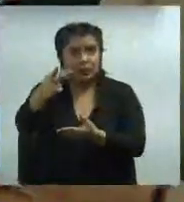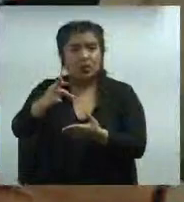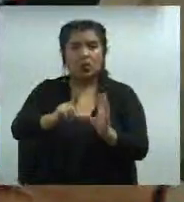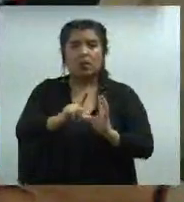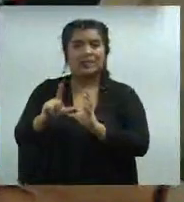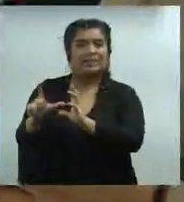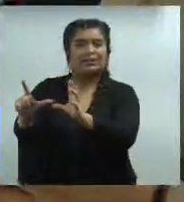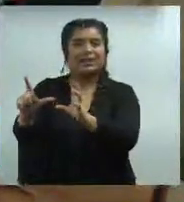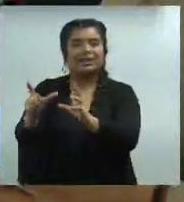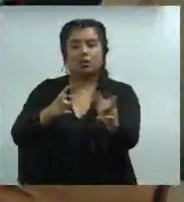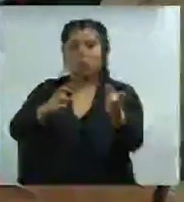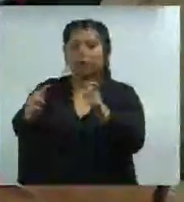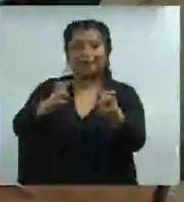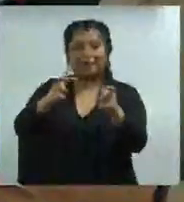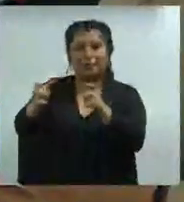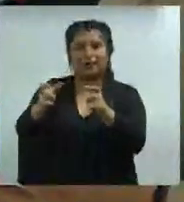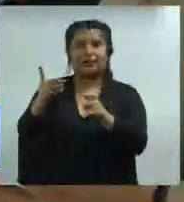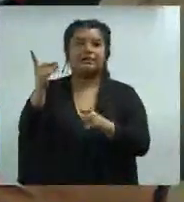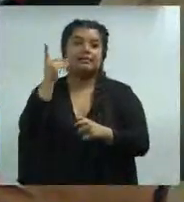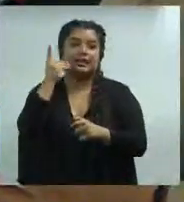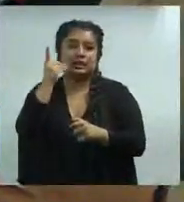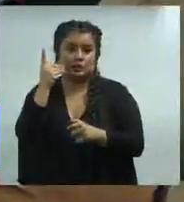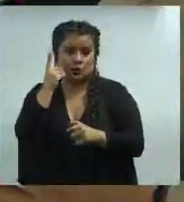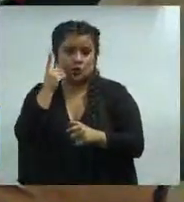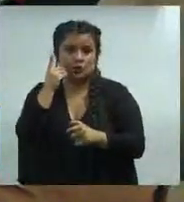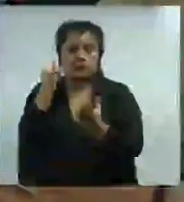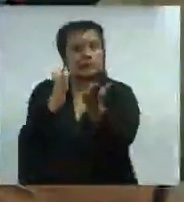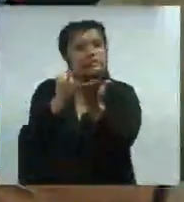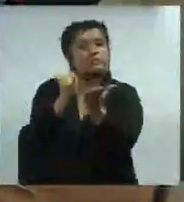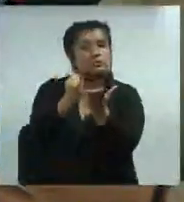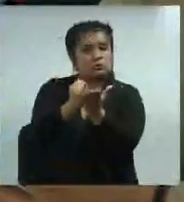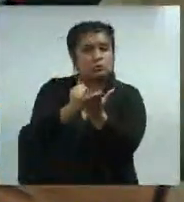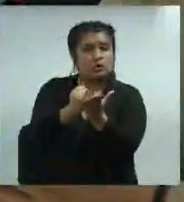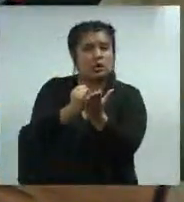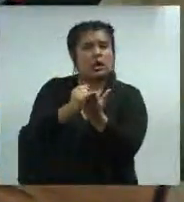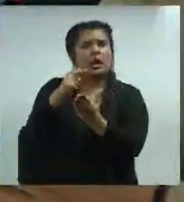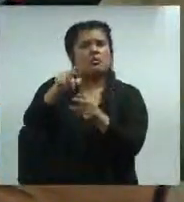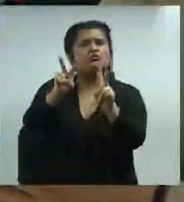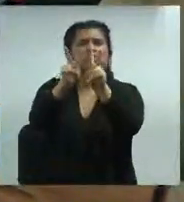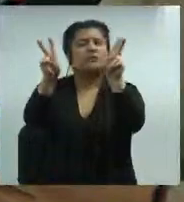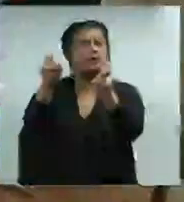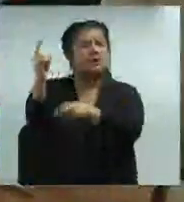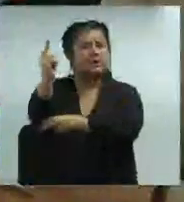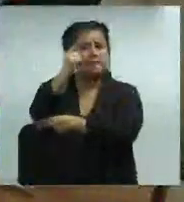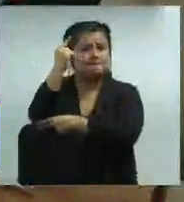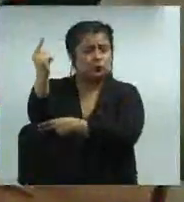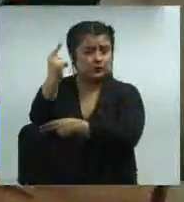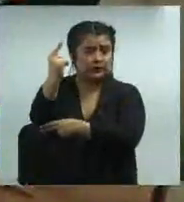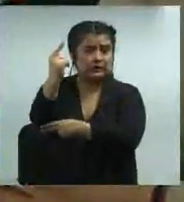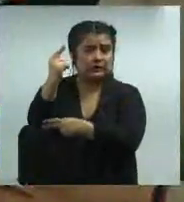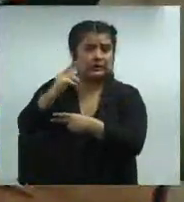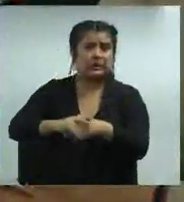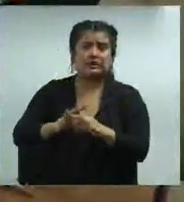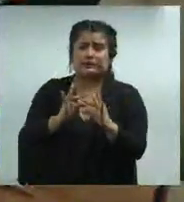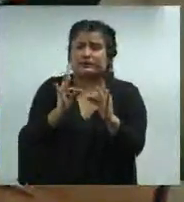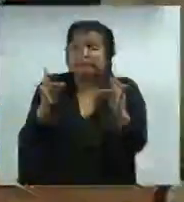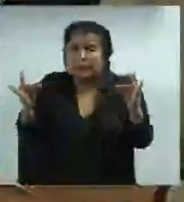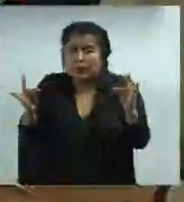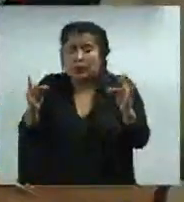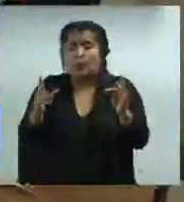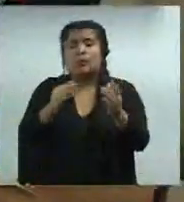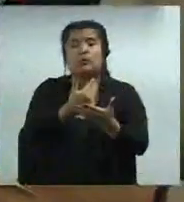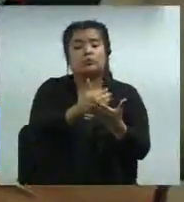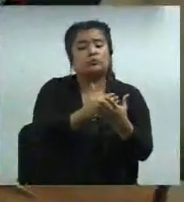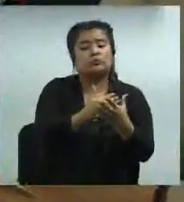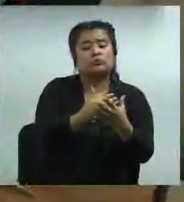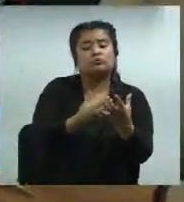coordinadora de dirección y de instrucción en un tema tan delicado como son los incendios en el país. Y no es solo